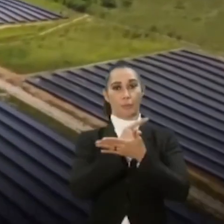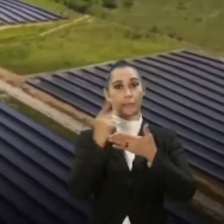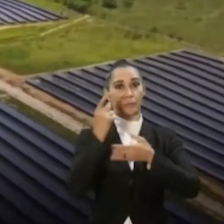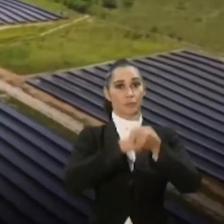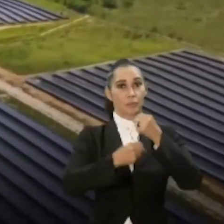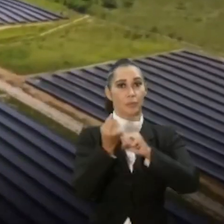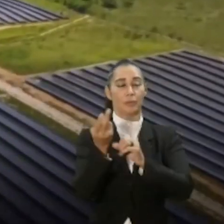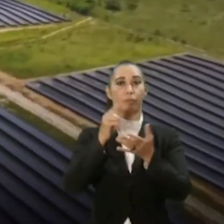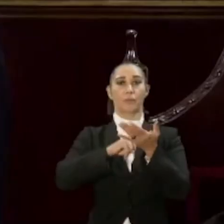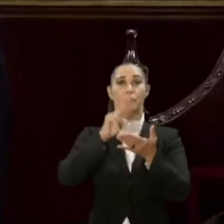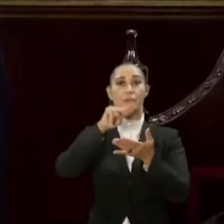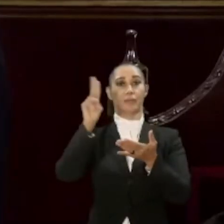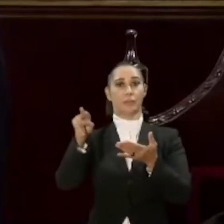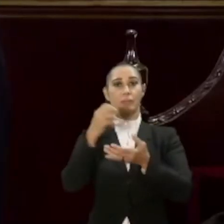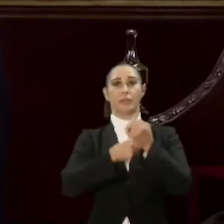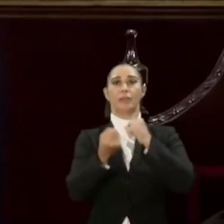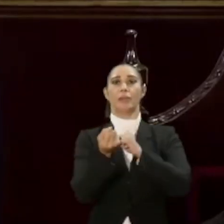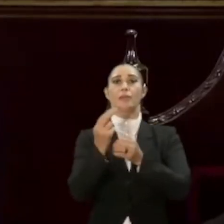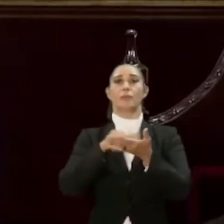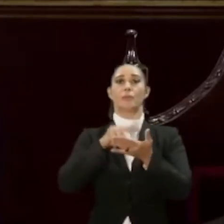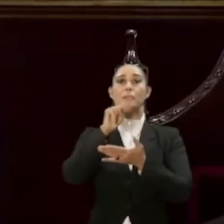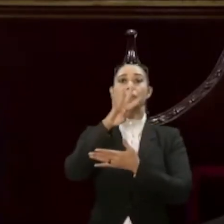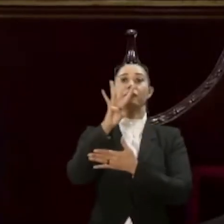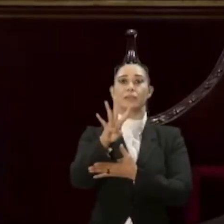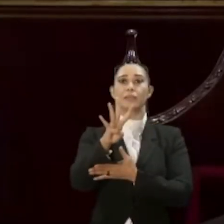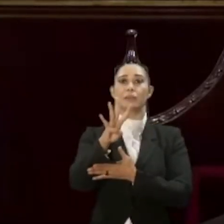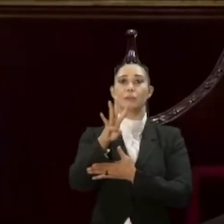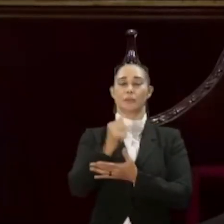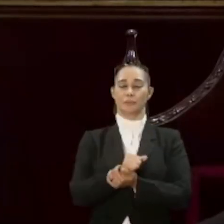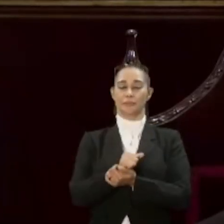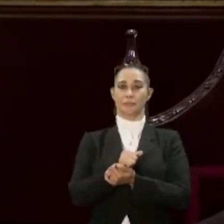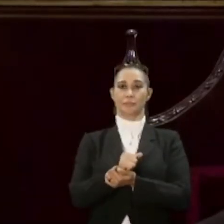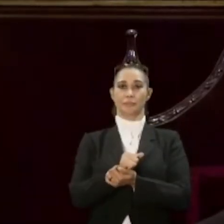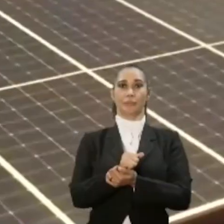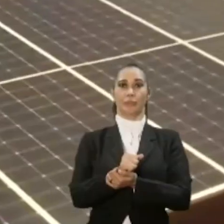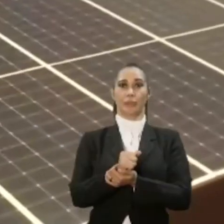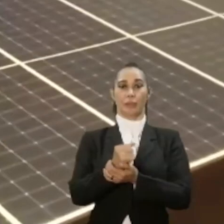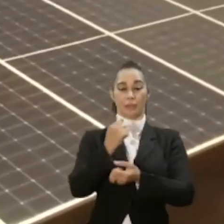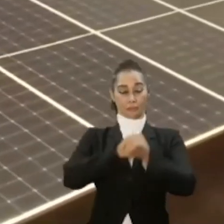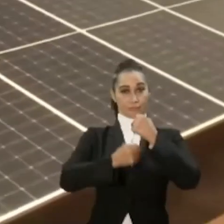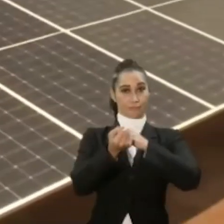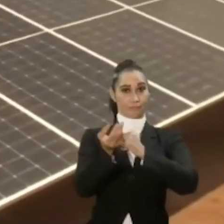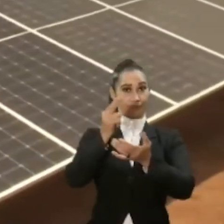2023 y 2024. En el año 2022